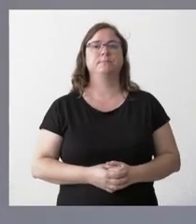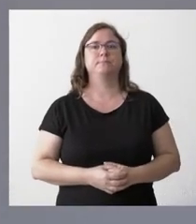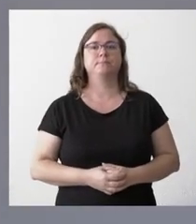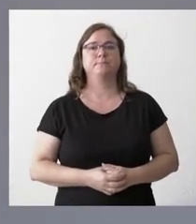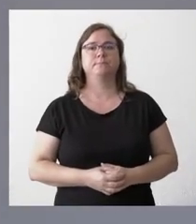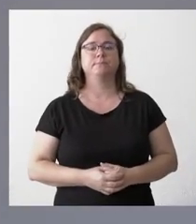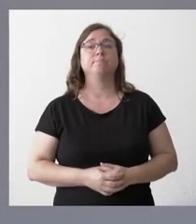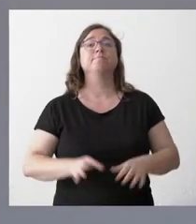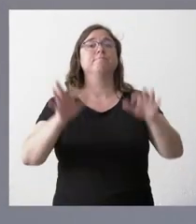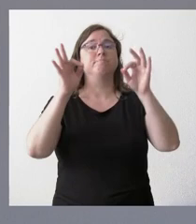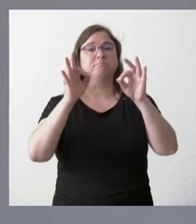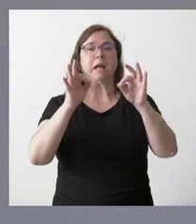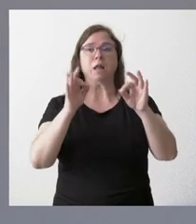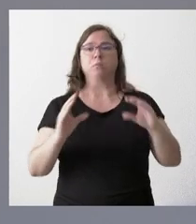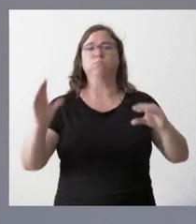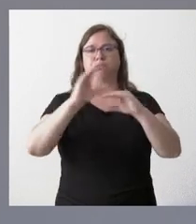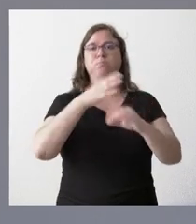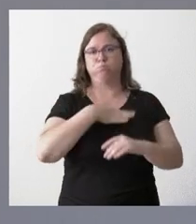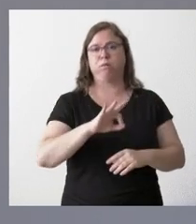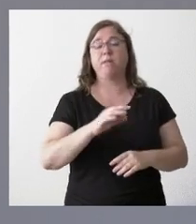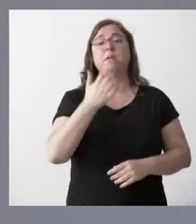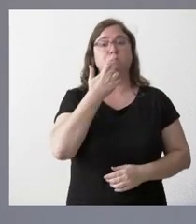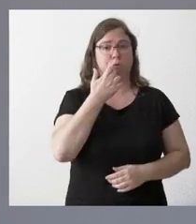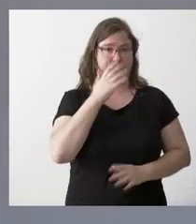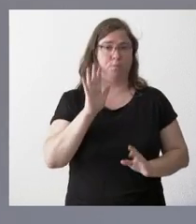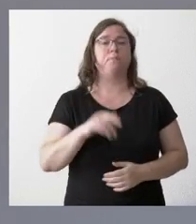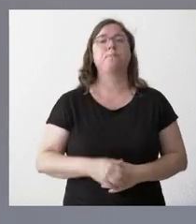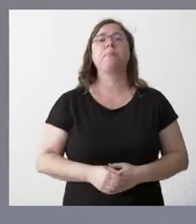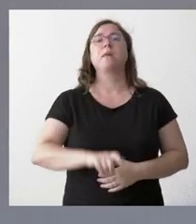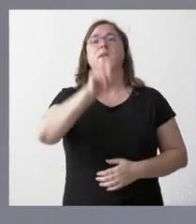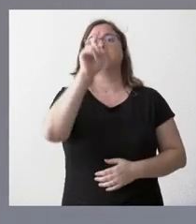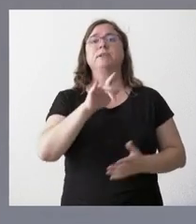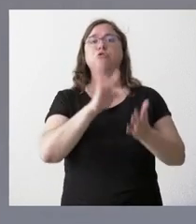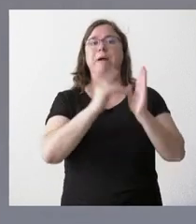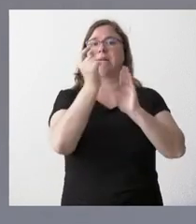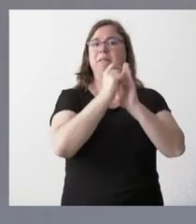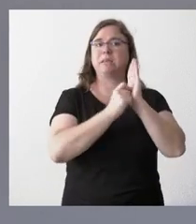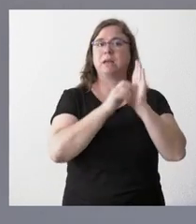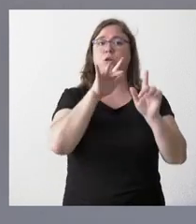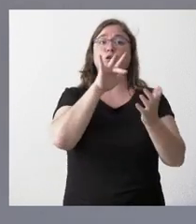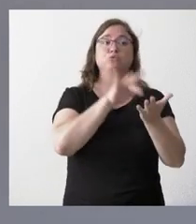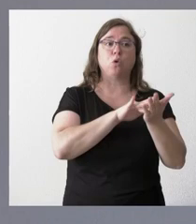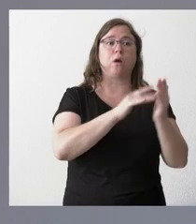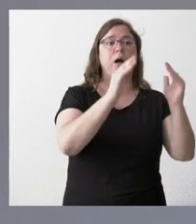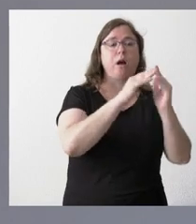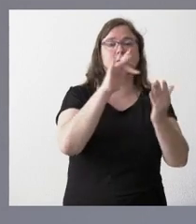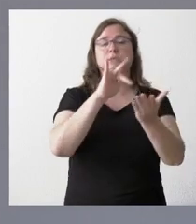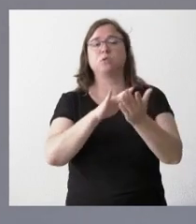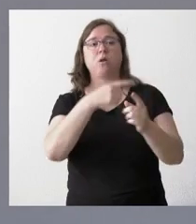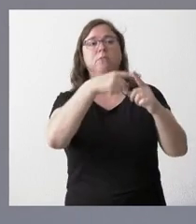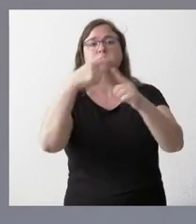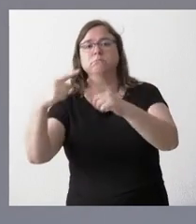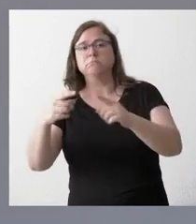Las ayudas son compatibles entre sí. Por tanto, alguien que reúna varios hechos subvencionales puede pedir